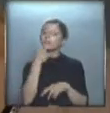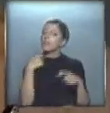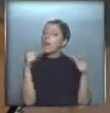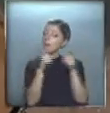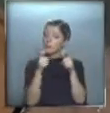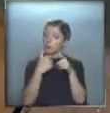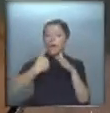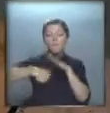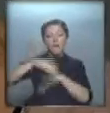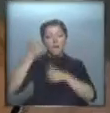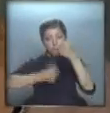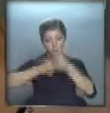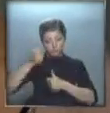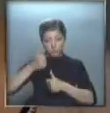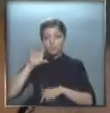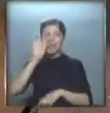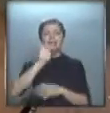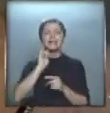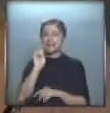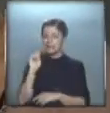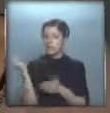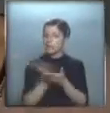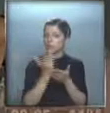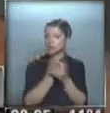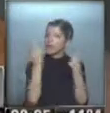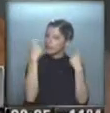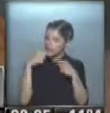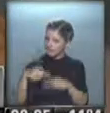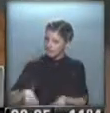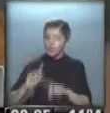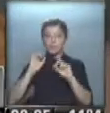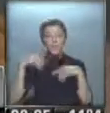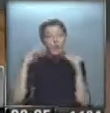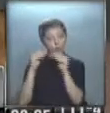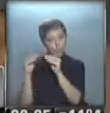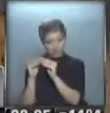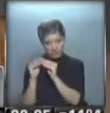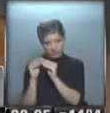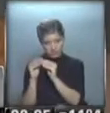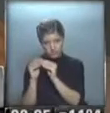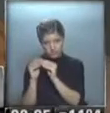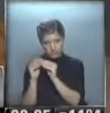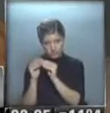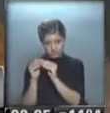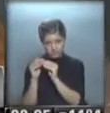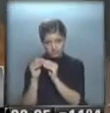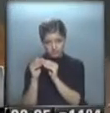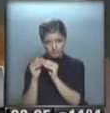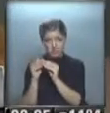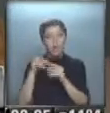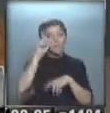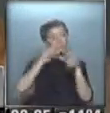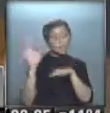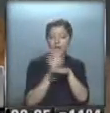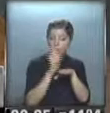que son elegidos por los productores de las películas y por los compañeros, por sus pares, ¿no? Por la gente que hace cine,